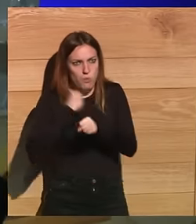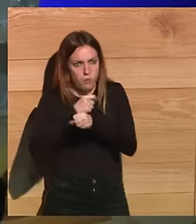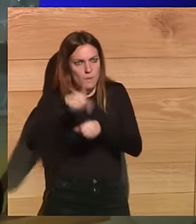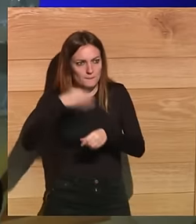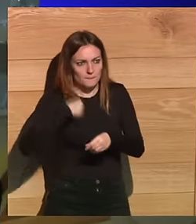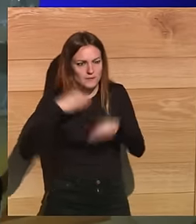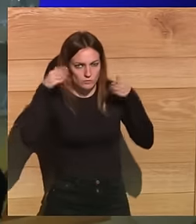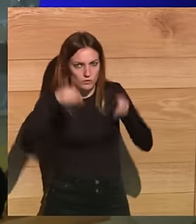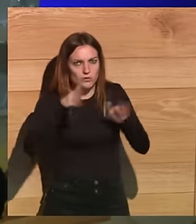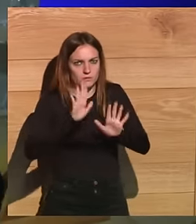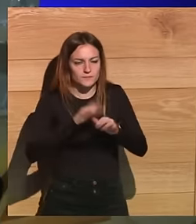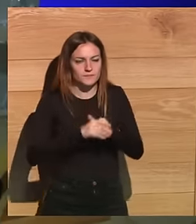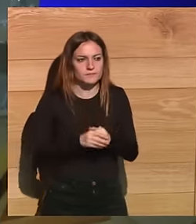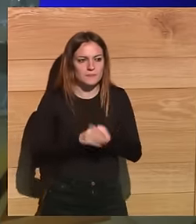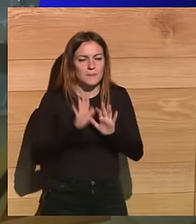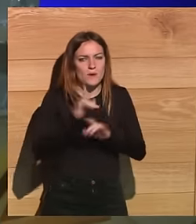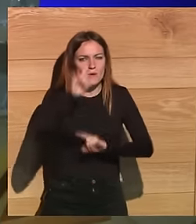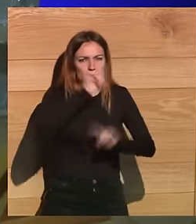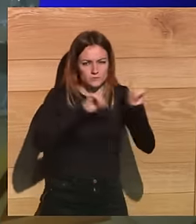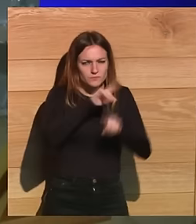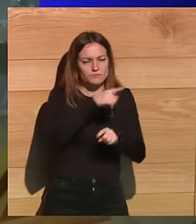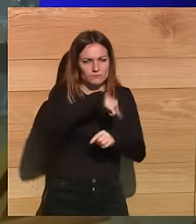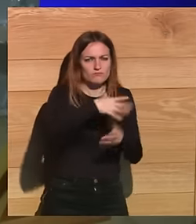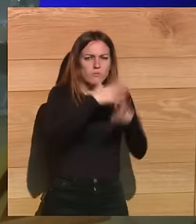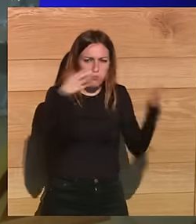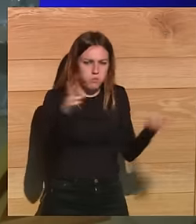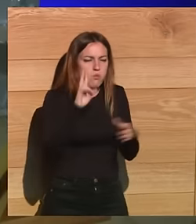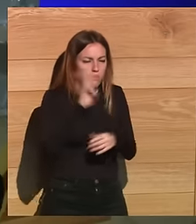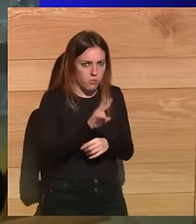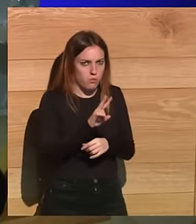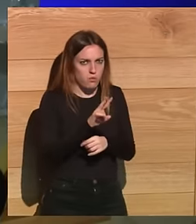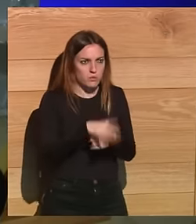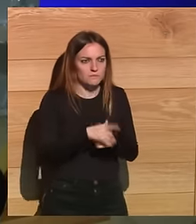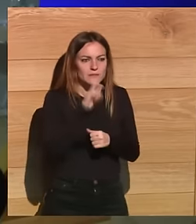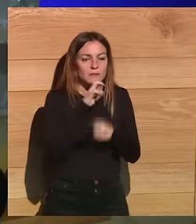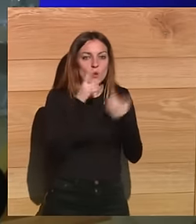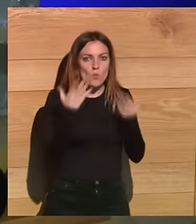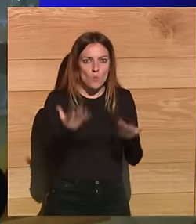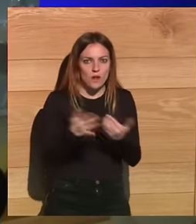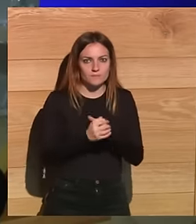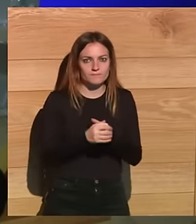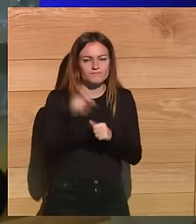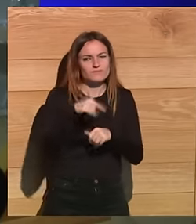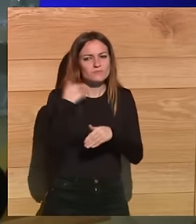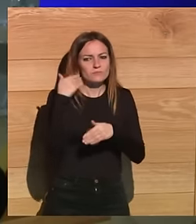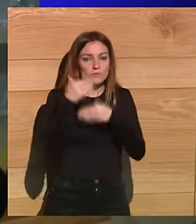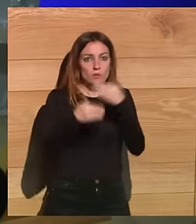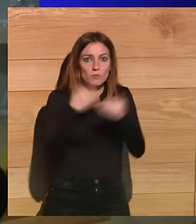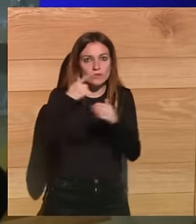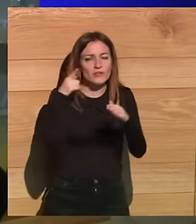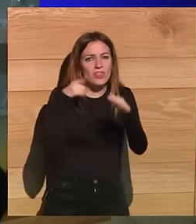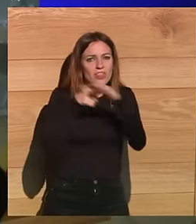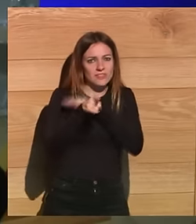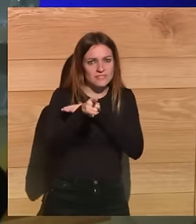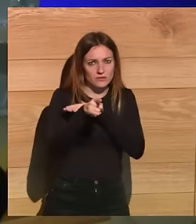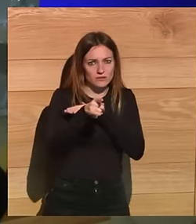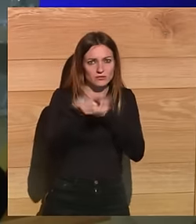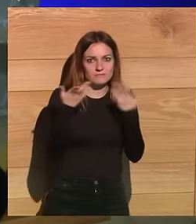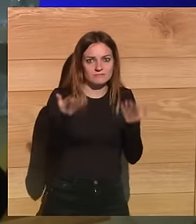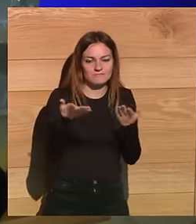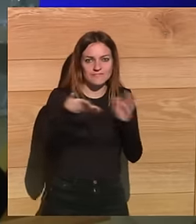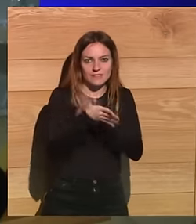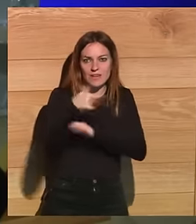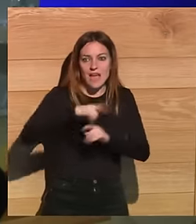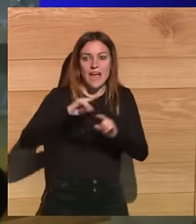A eso estamos viendo unos déficits muy claros. Y la dificultad es que esto, al ser un proceso de desarrollo, es muy difícil saber lo que es